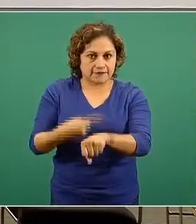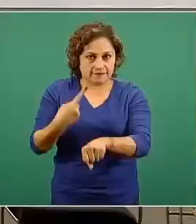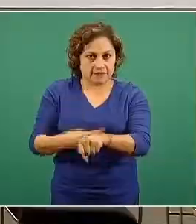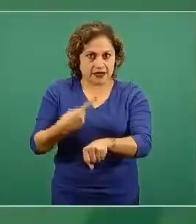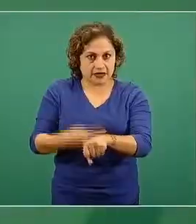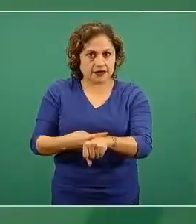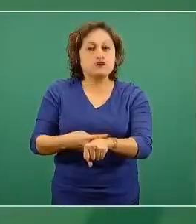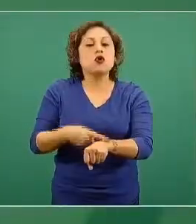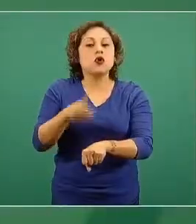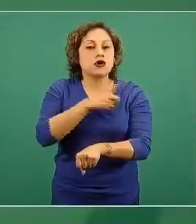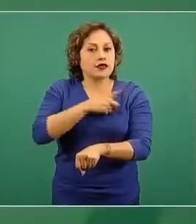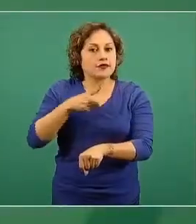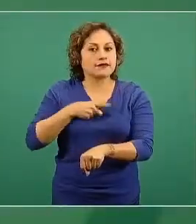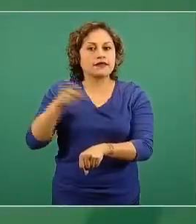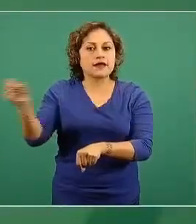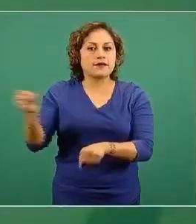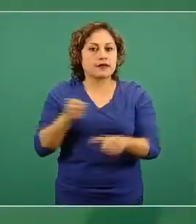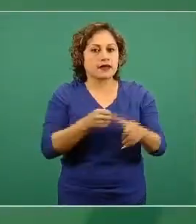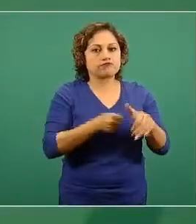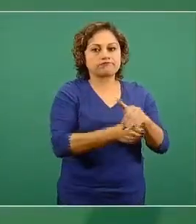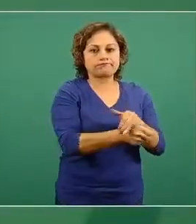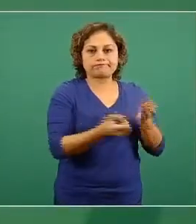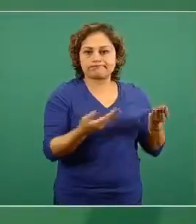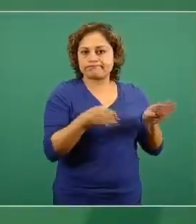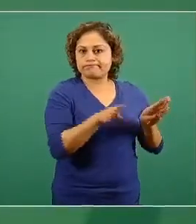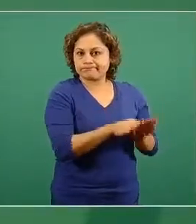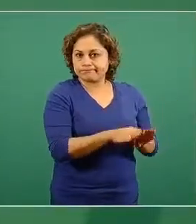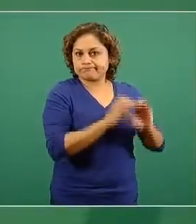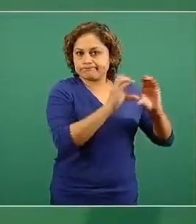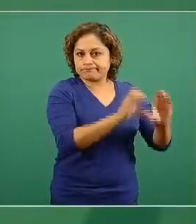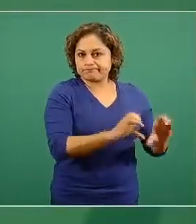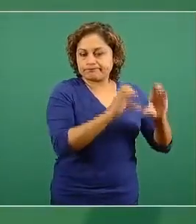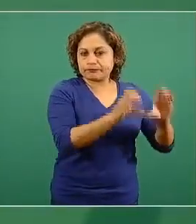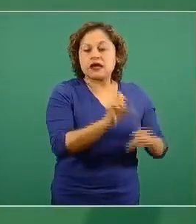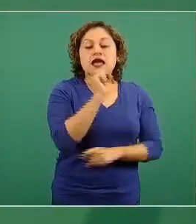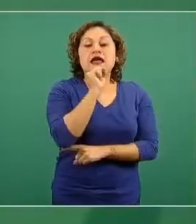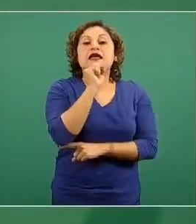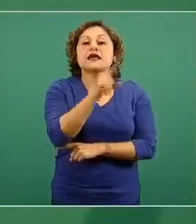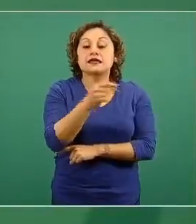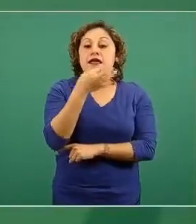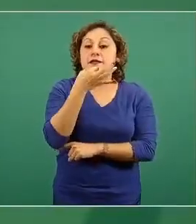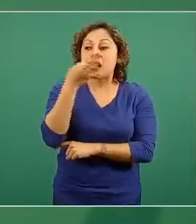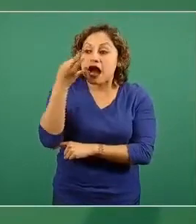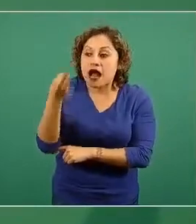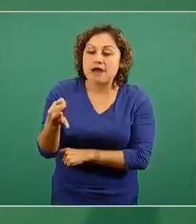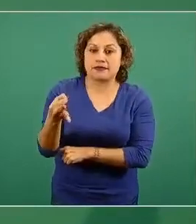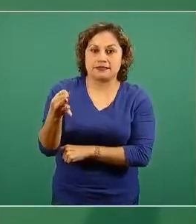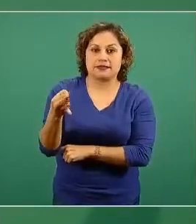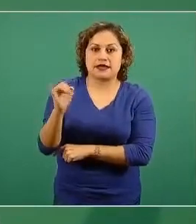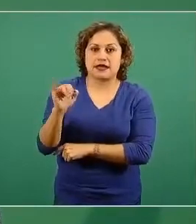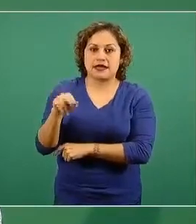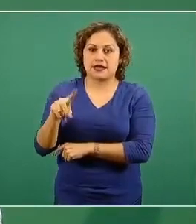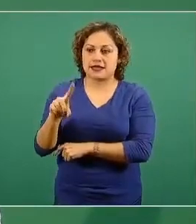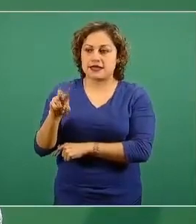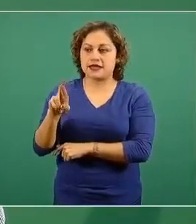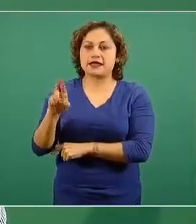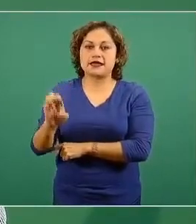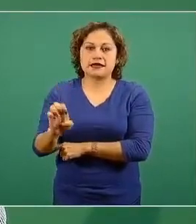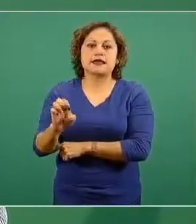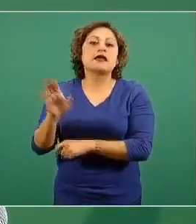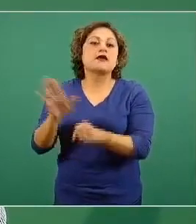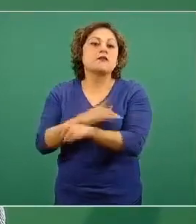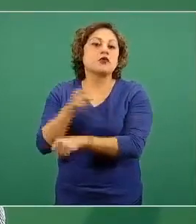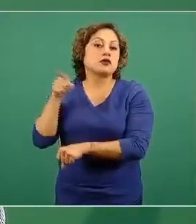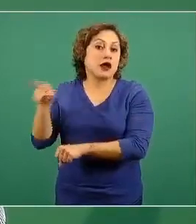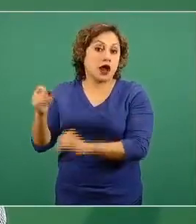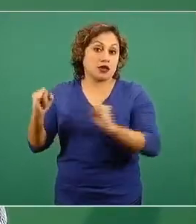al autorresguardo de la persona y 2, proceder a remitir ese resultado al INDRE, dado que el INDRE, para efectos de la